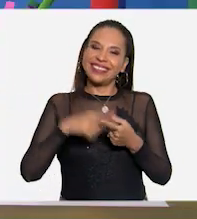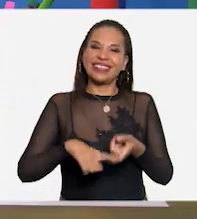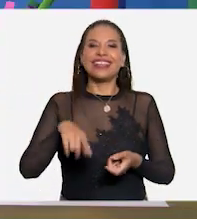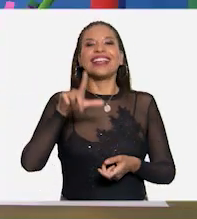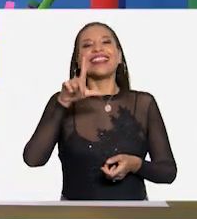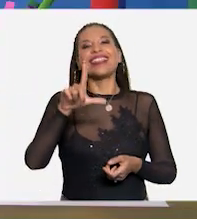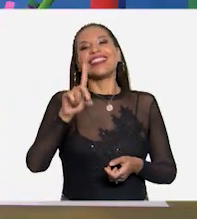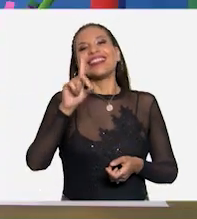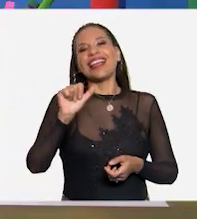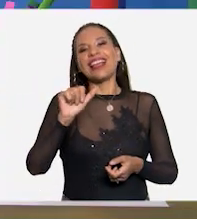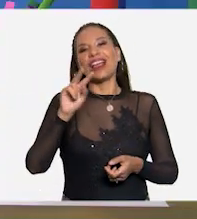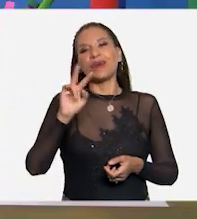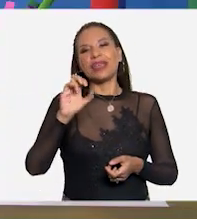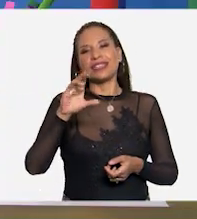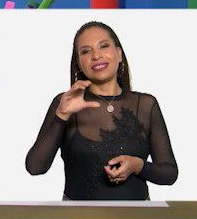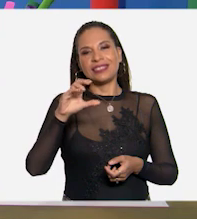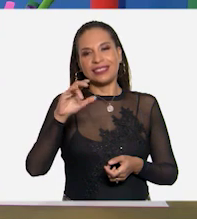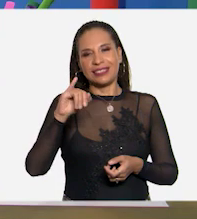da Vinci!